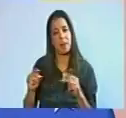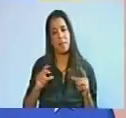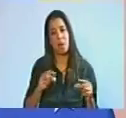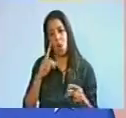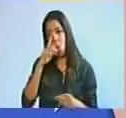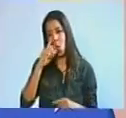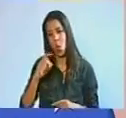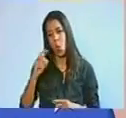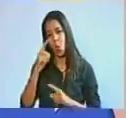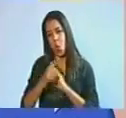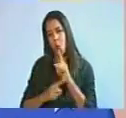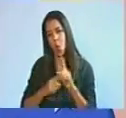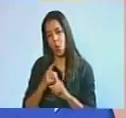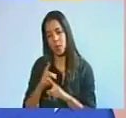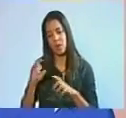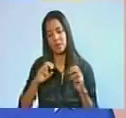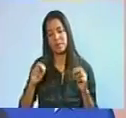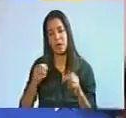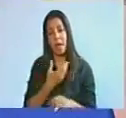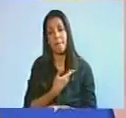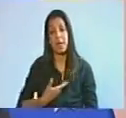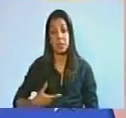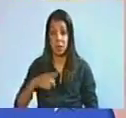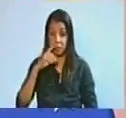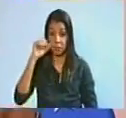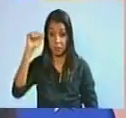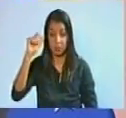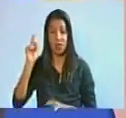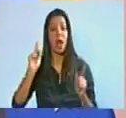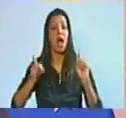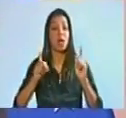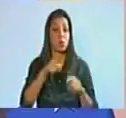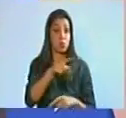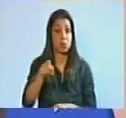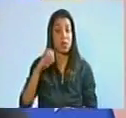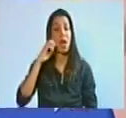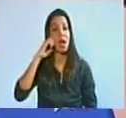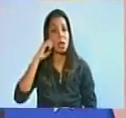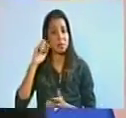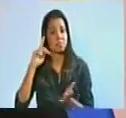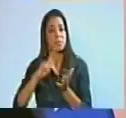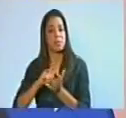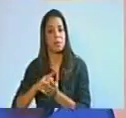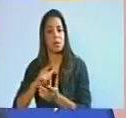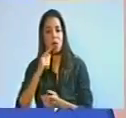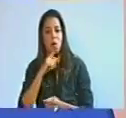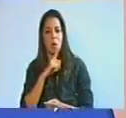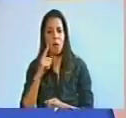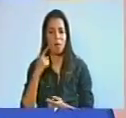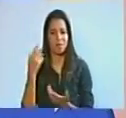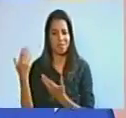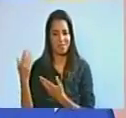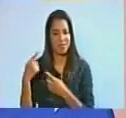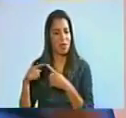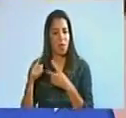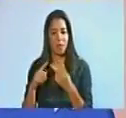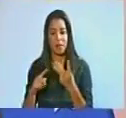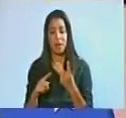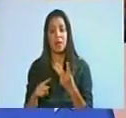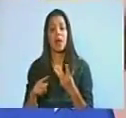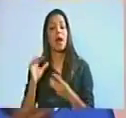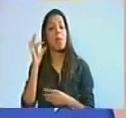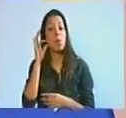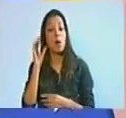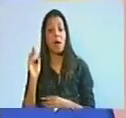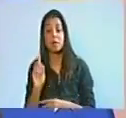Nacional de Economía Productiva, convocada por el presidente. Y aquí hay varios actores. Está Camacho, están ustedes. La compañera que